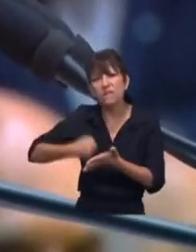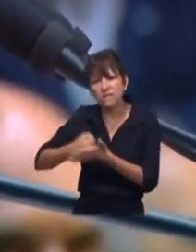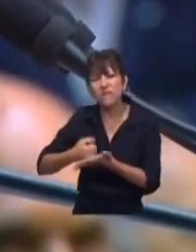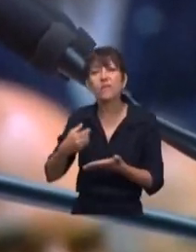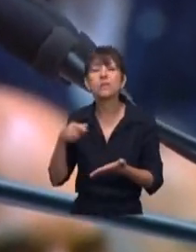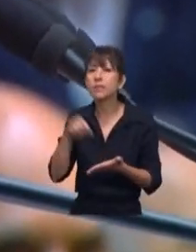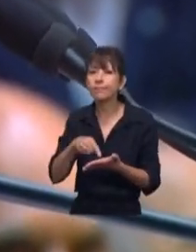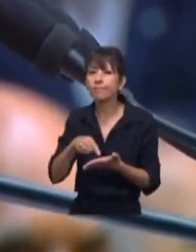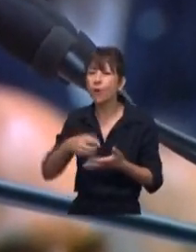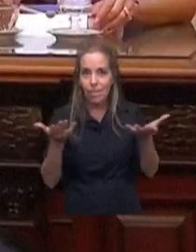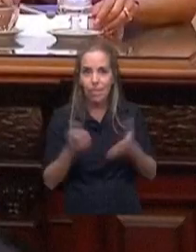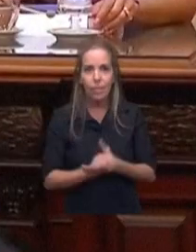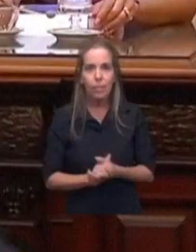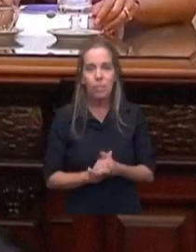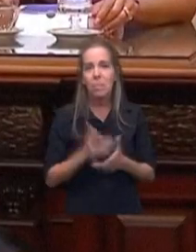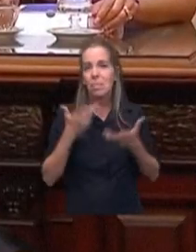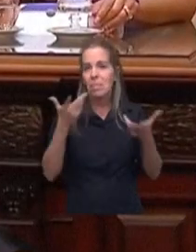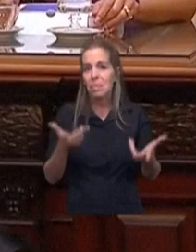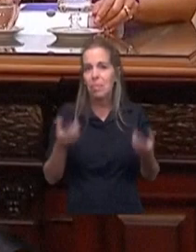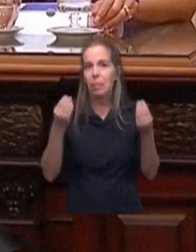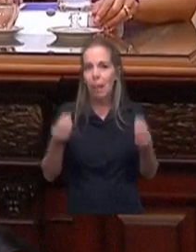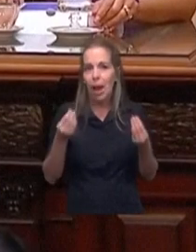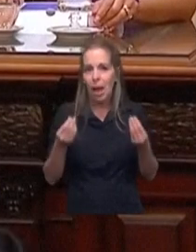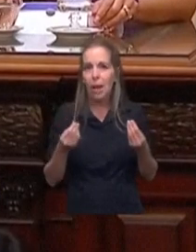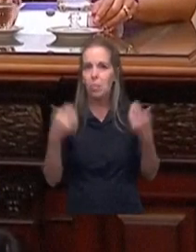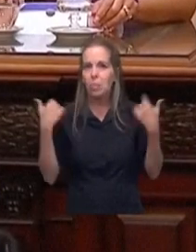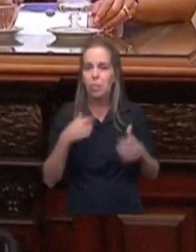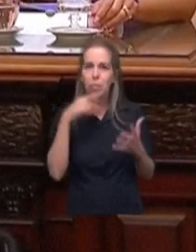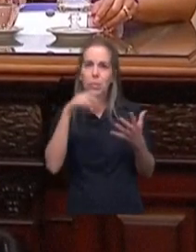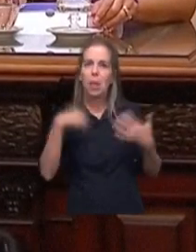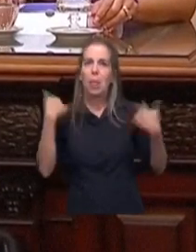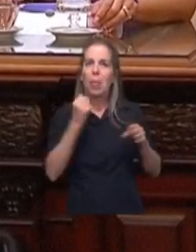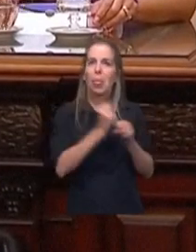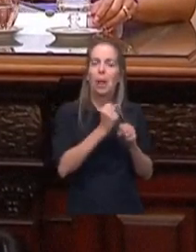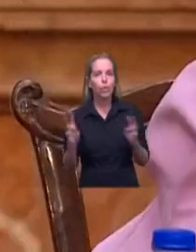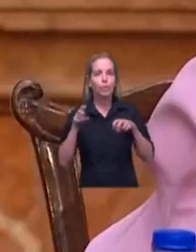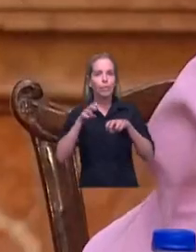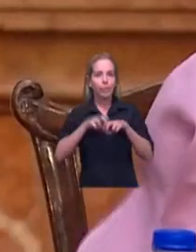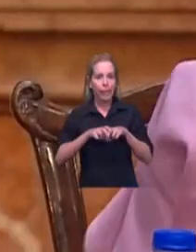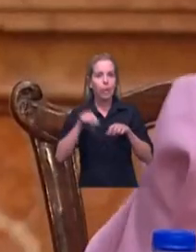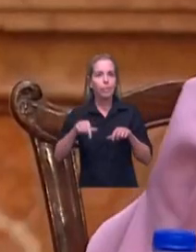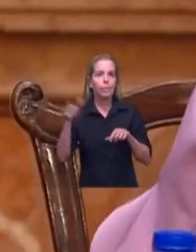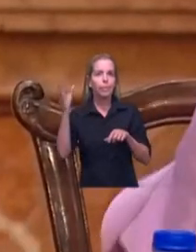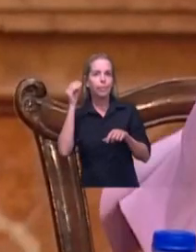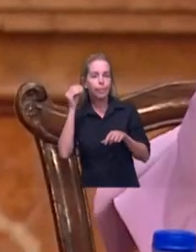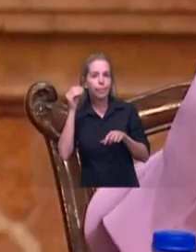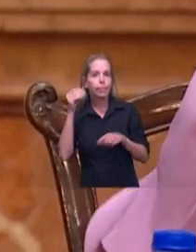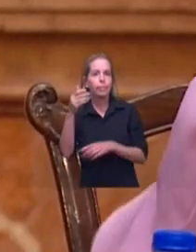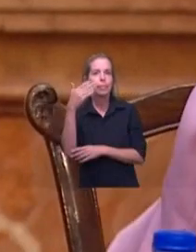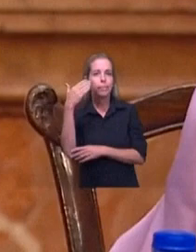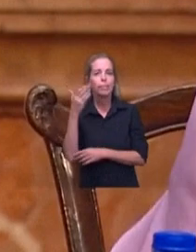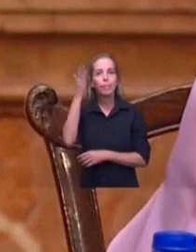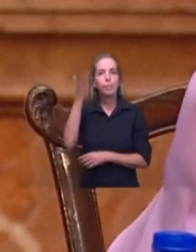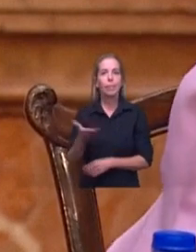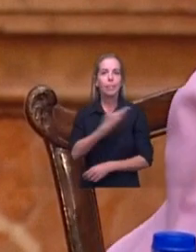oposición. Además, el mandatario criticó la condena a 6 años de prisión e inhabilitación política por corrupción a su